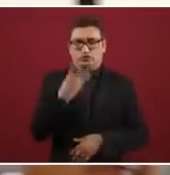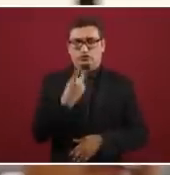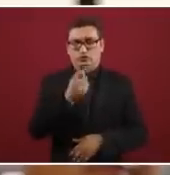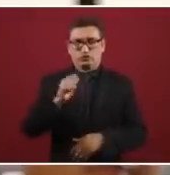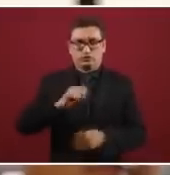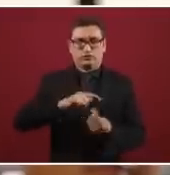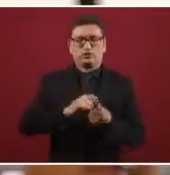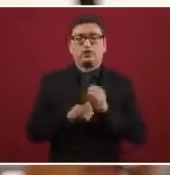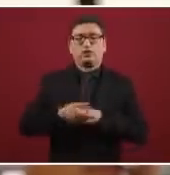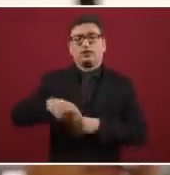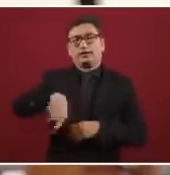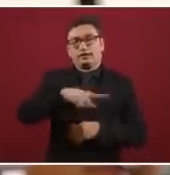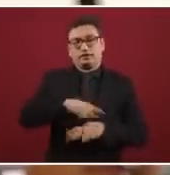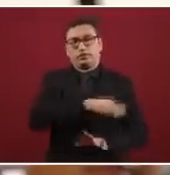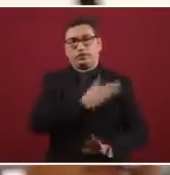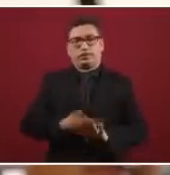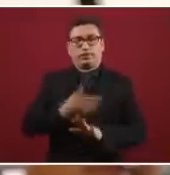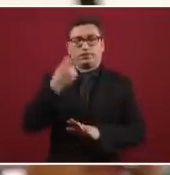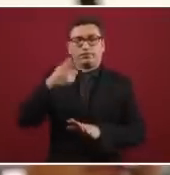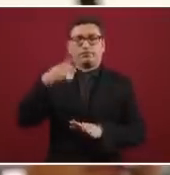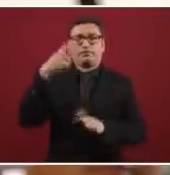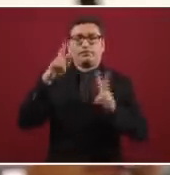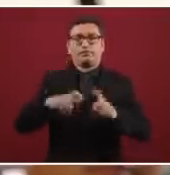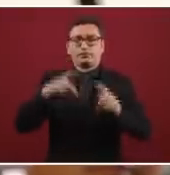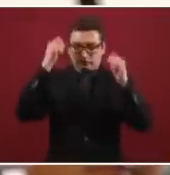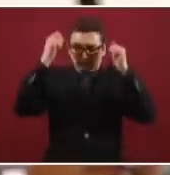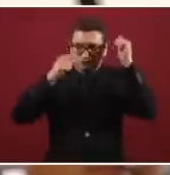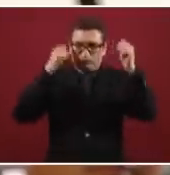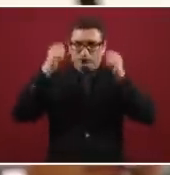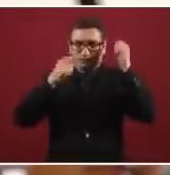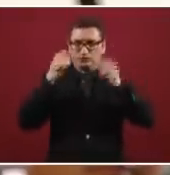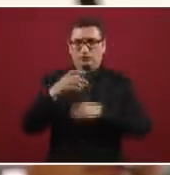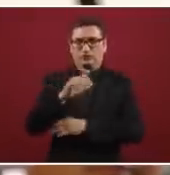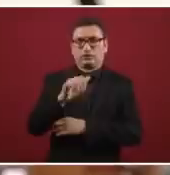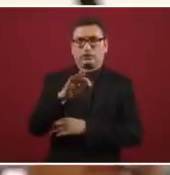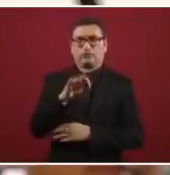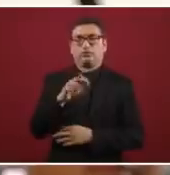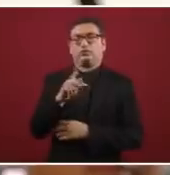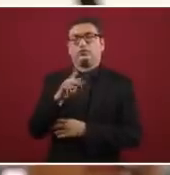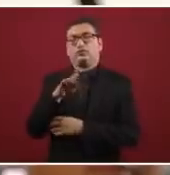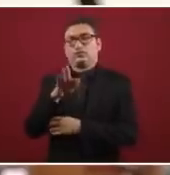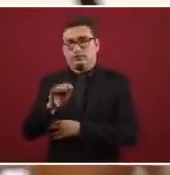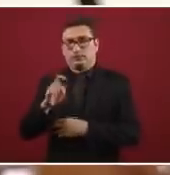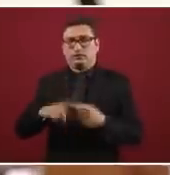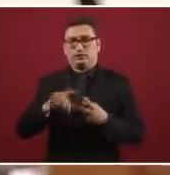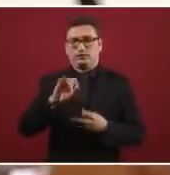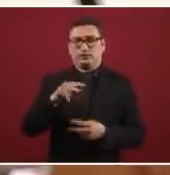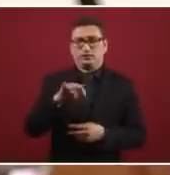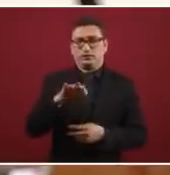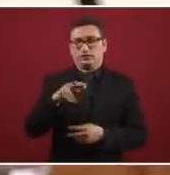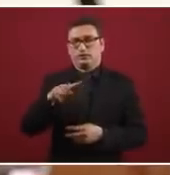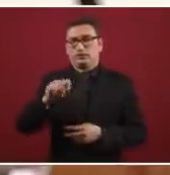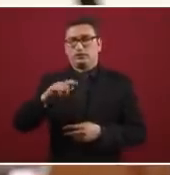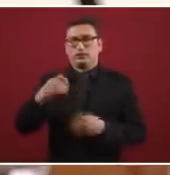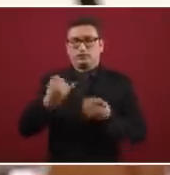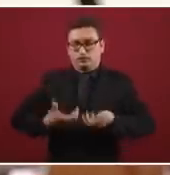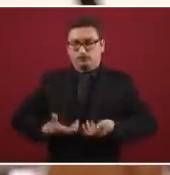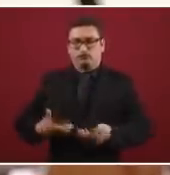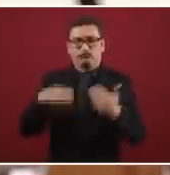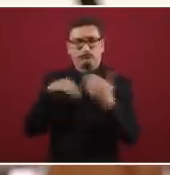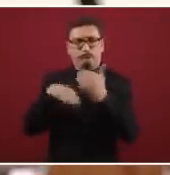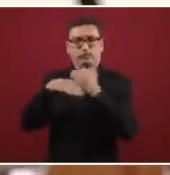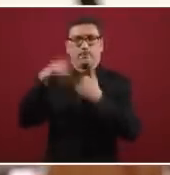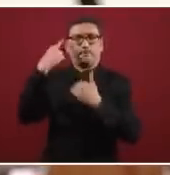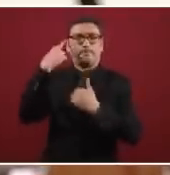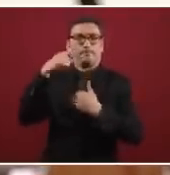Transformación al sector turístico. También pidieron a CAPUFE y FONADIN que se baje el costo de la autopista del Sol para